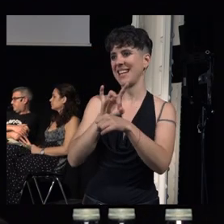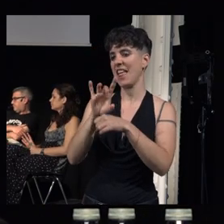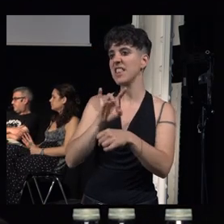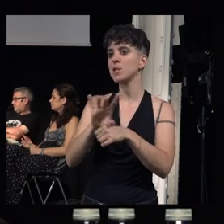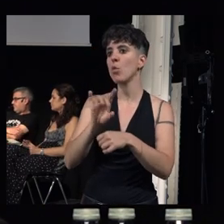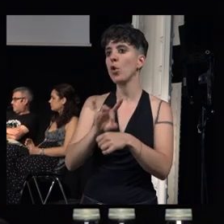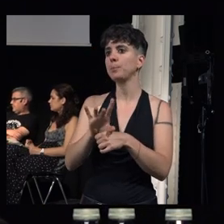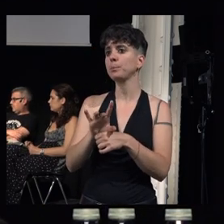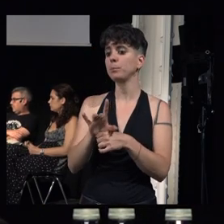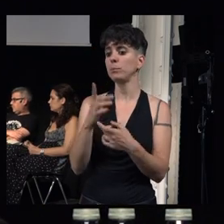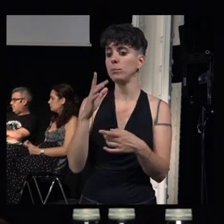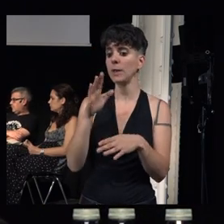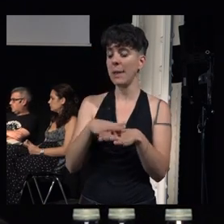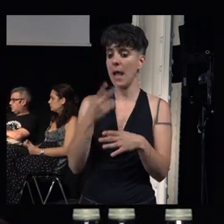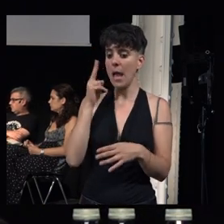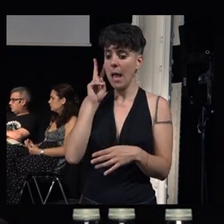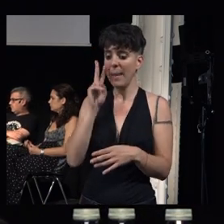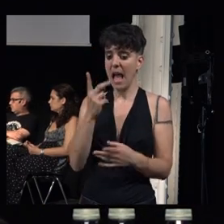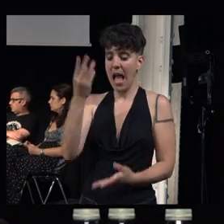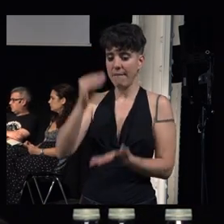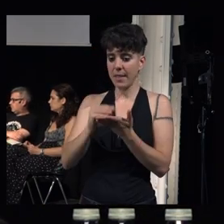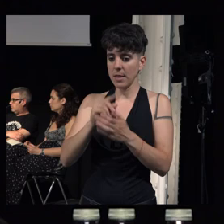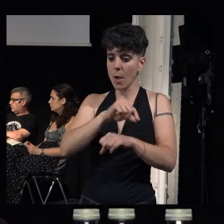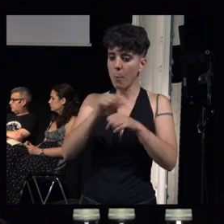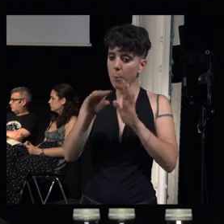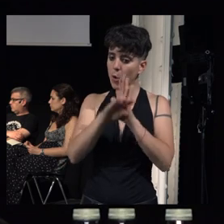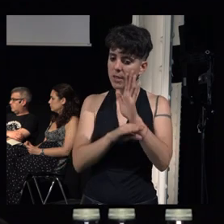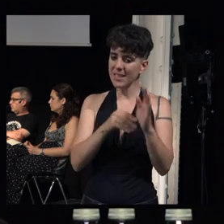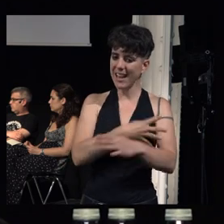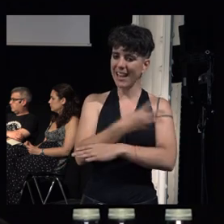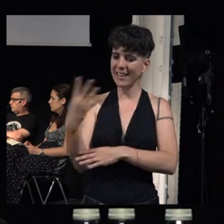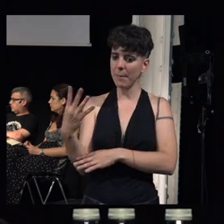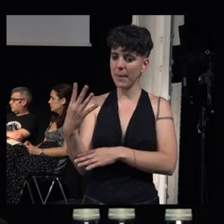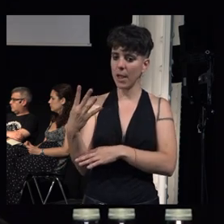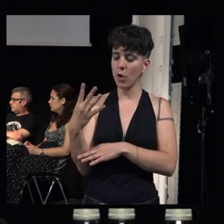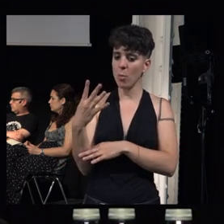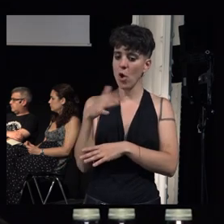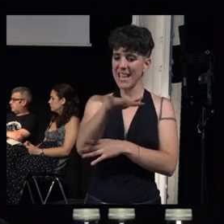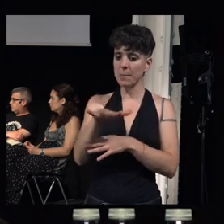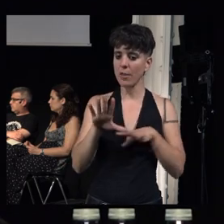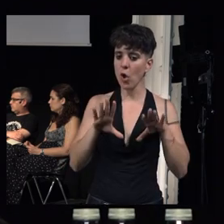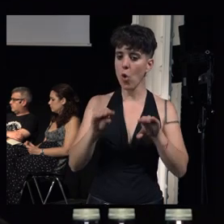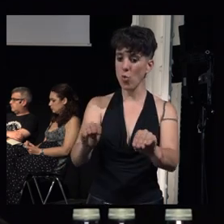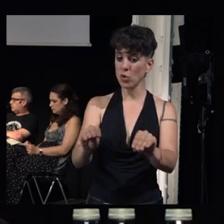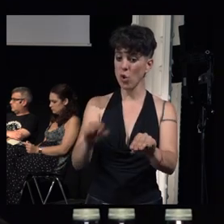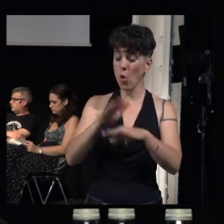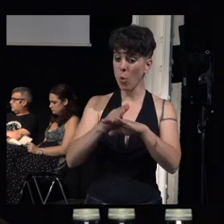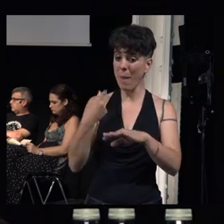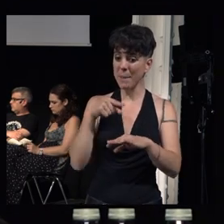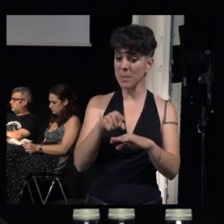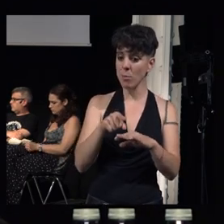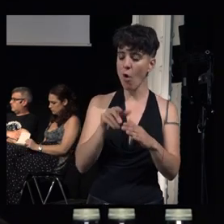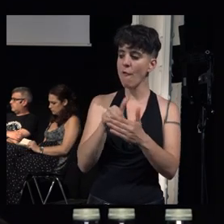para ver cómo a veces las políticas LGTB están adoptando un uso del espacio que está dejando fuera a